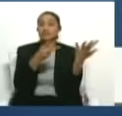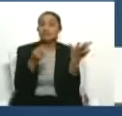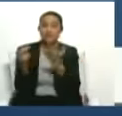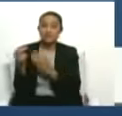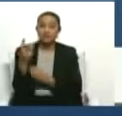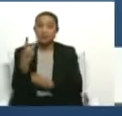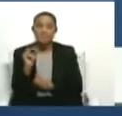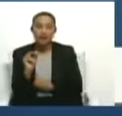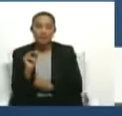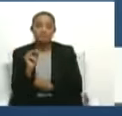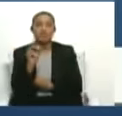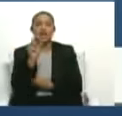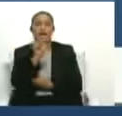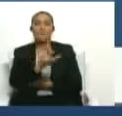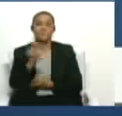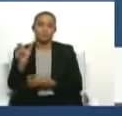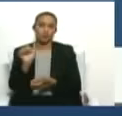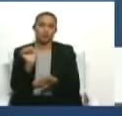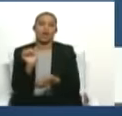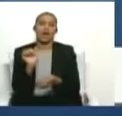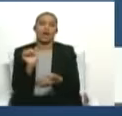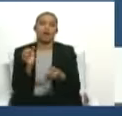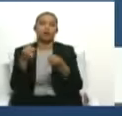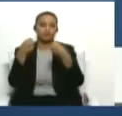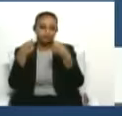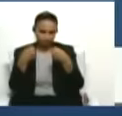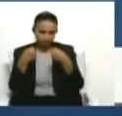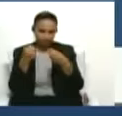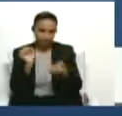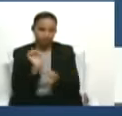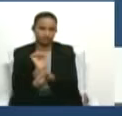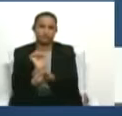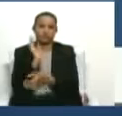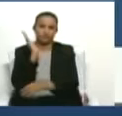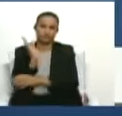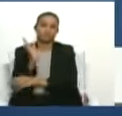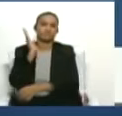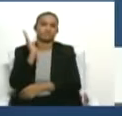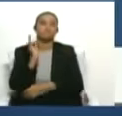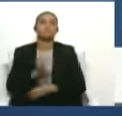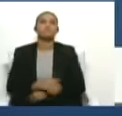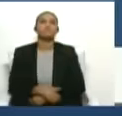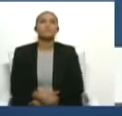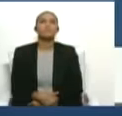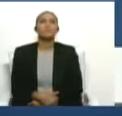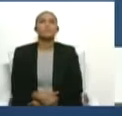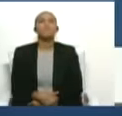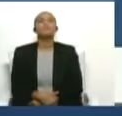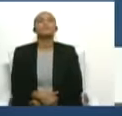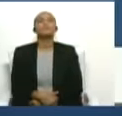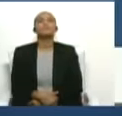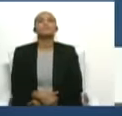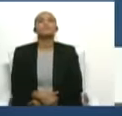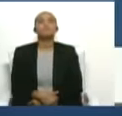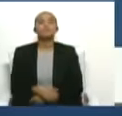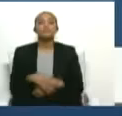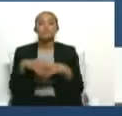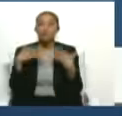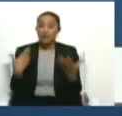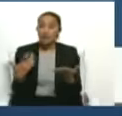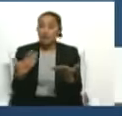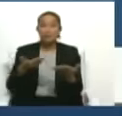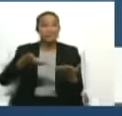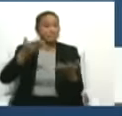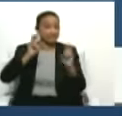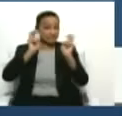8.720 acusaciones. Y un tema que siempre va a ser vulnerable y del cual tenemos gran conocimiento, la protección a los derechos humanos.